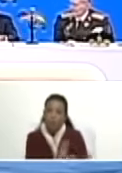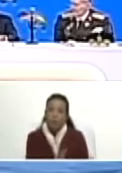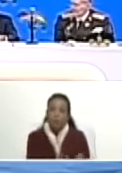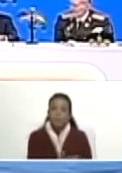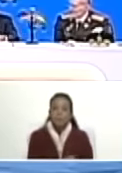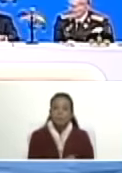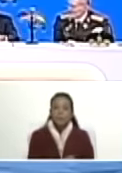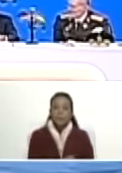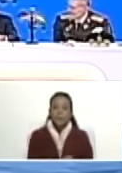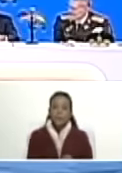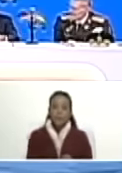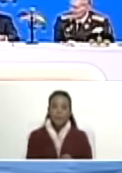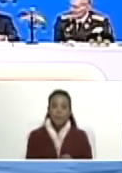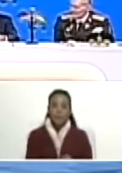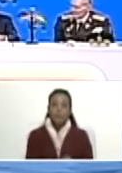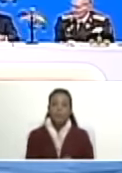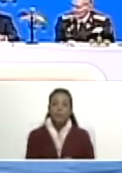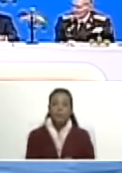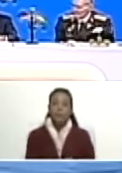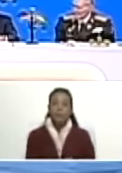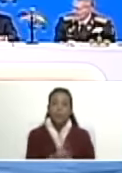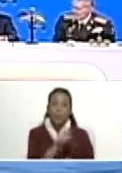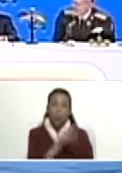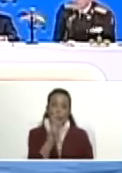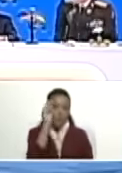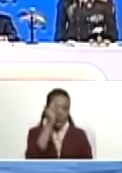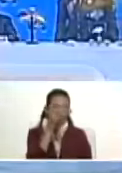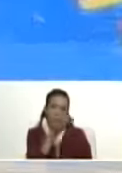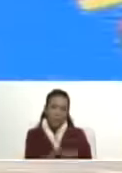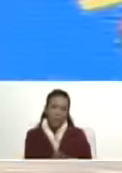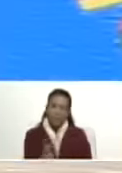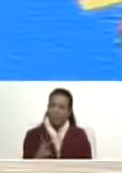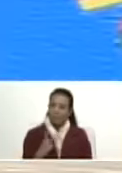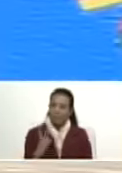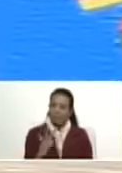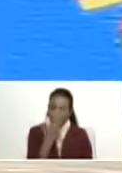glorioso general, glorioso maestro,